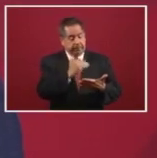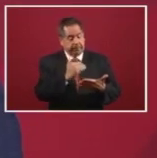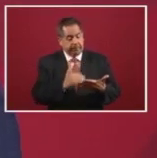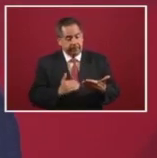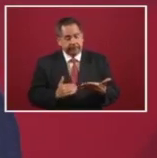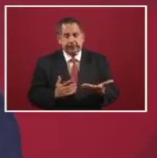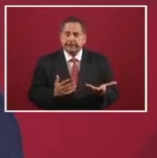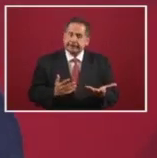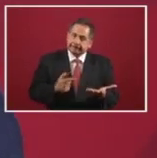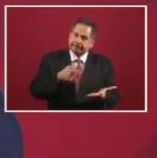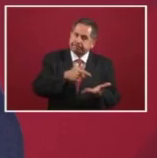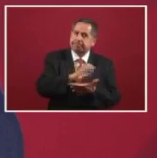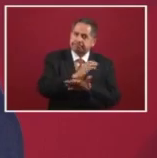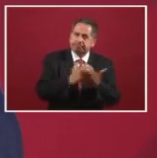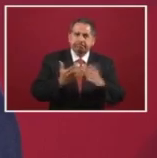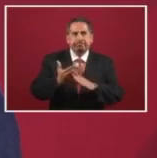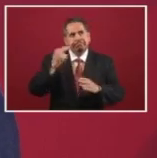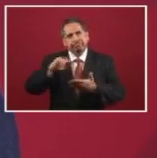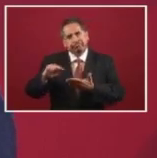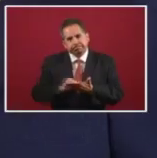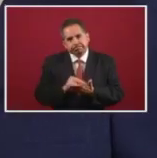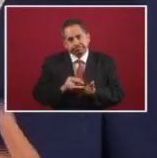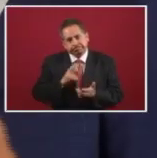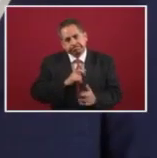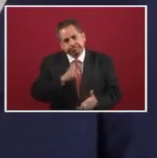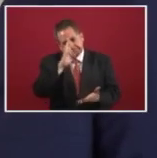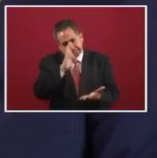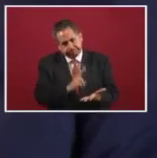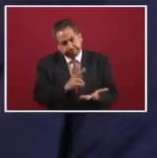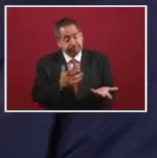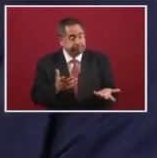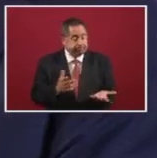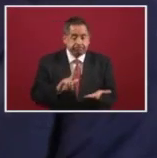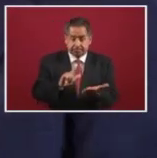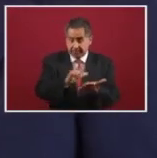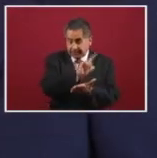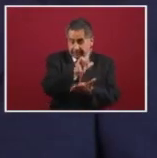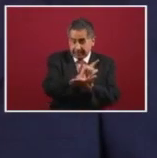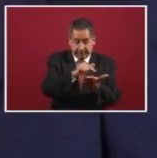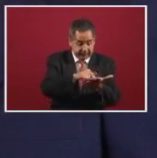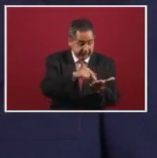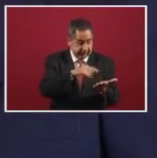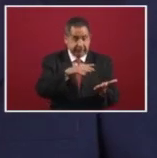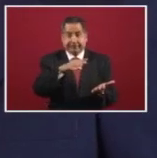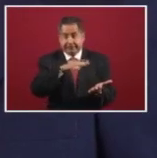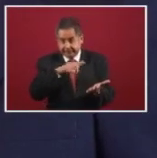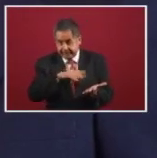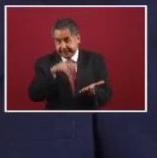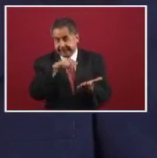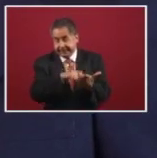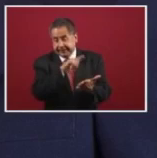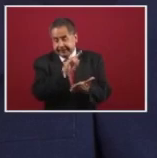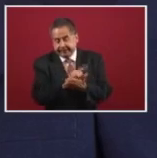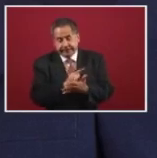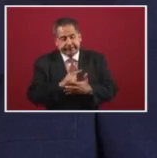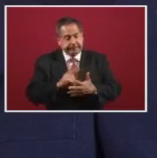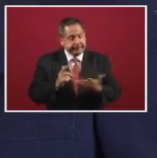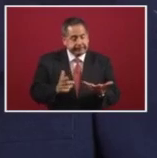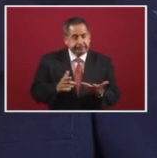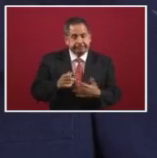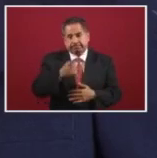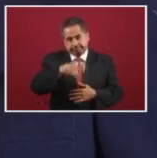que se tienen que respetar, todo lo que por ley le corresponde a